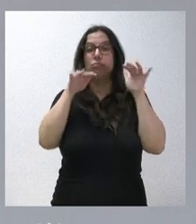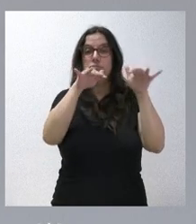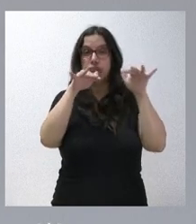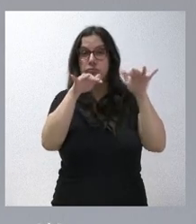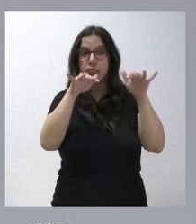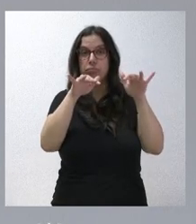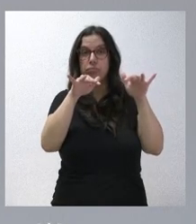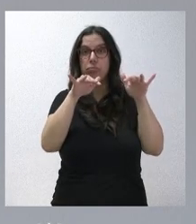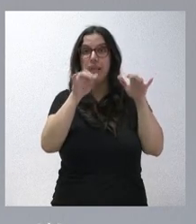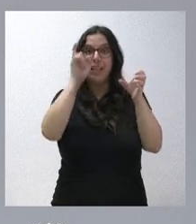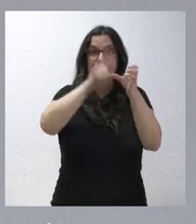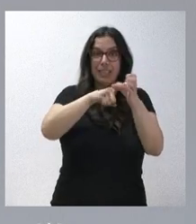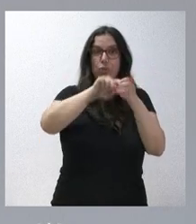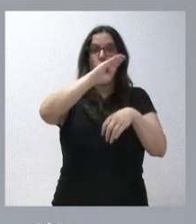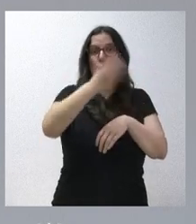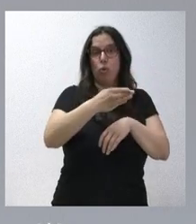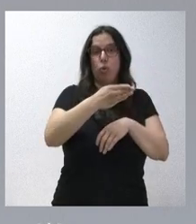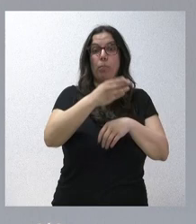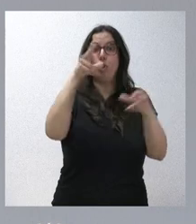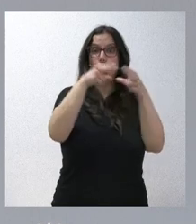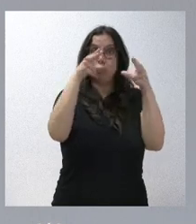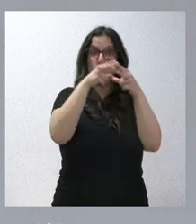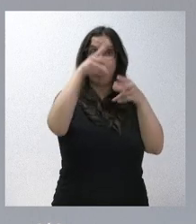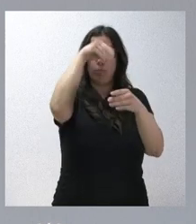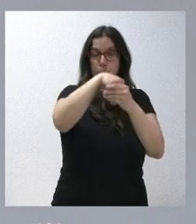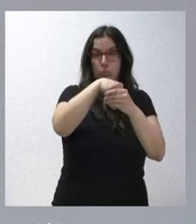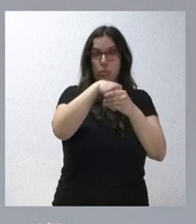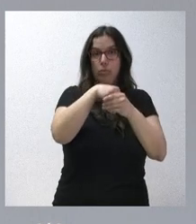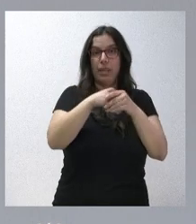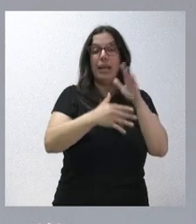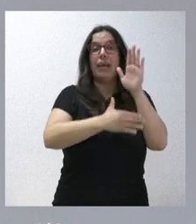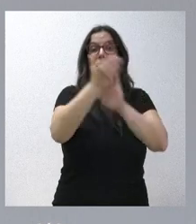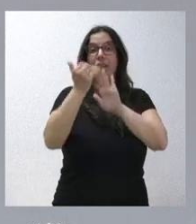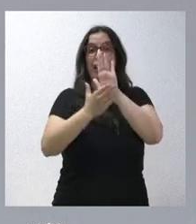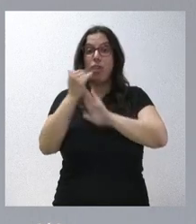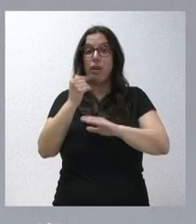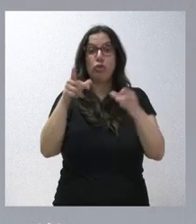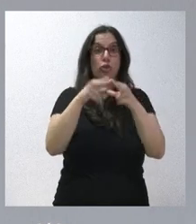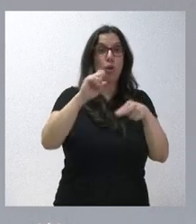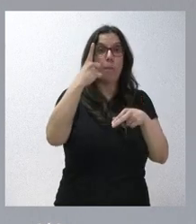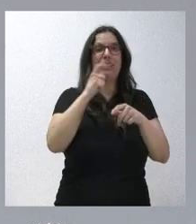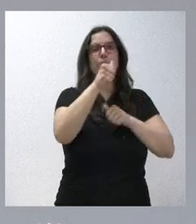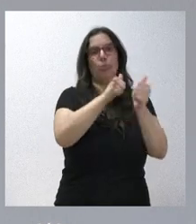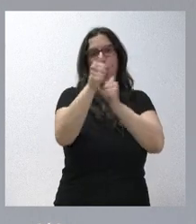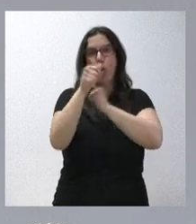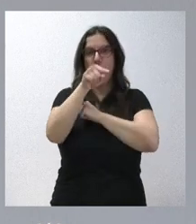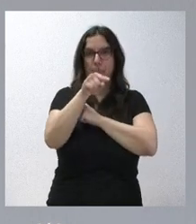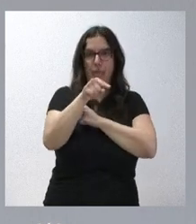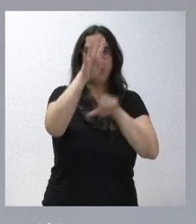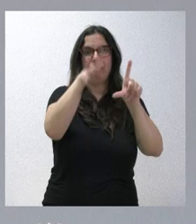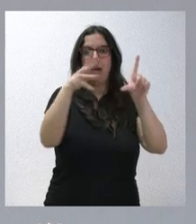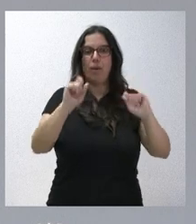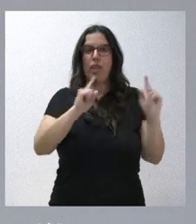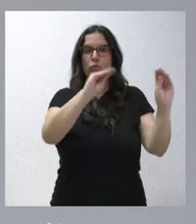eh dentro del club como federadas dentro de los cinco deportes federados que más socios tengan si analizan las tablas oficiales